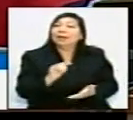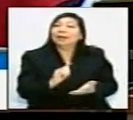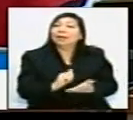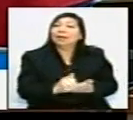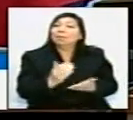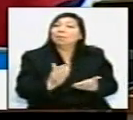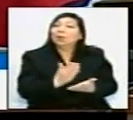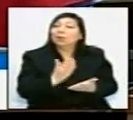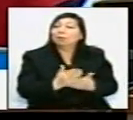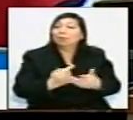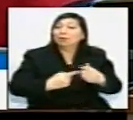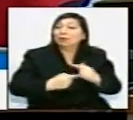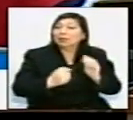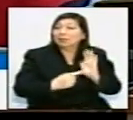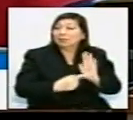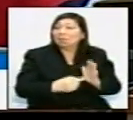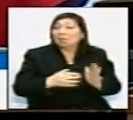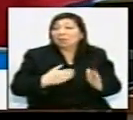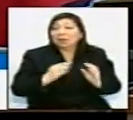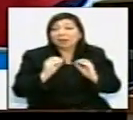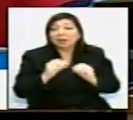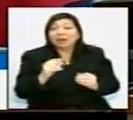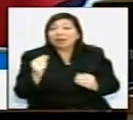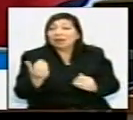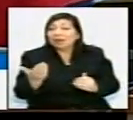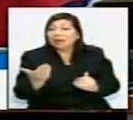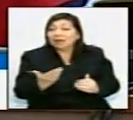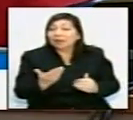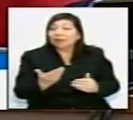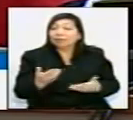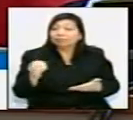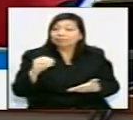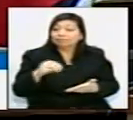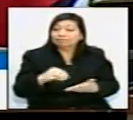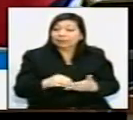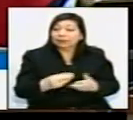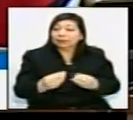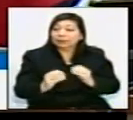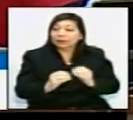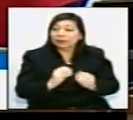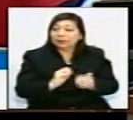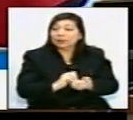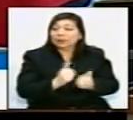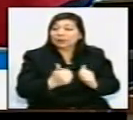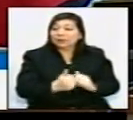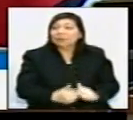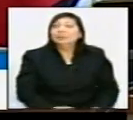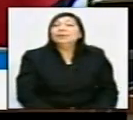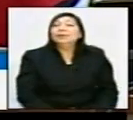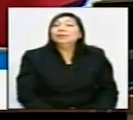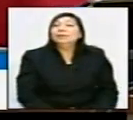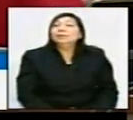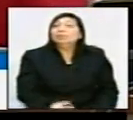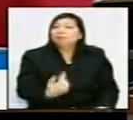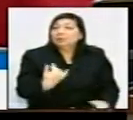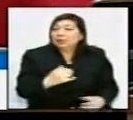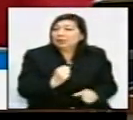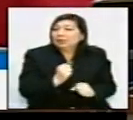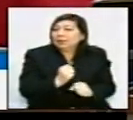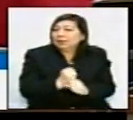los problemas que se han venido presentando y poderle dar celeridad a la implementación de reconstrucción con cambios. Se va a